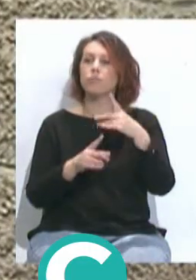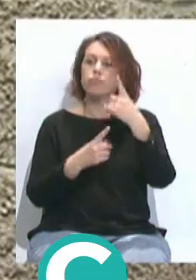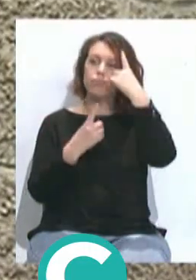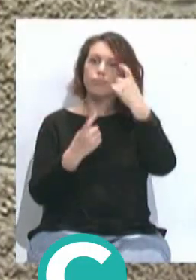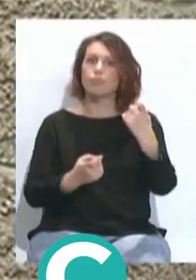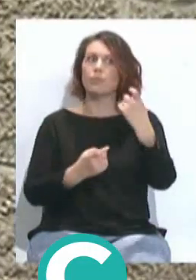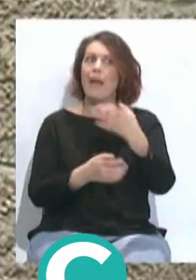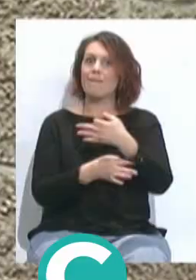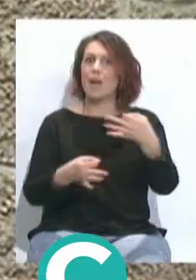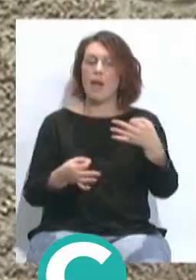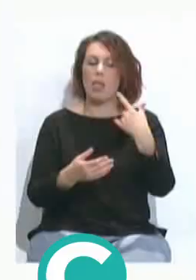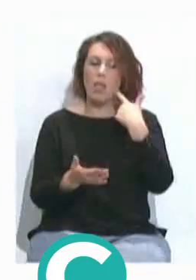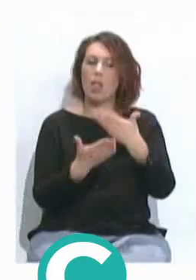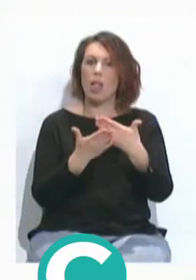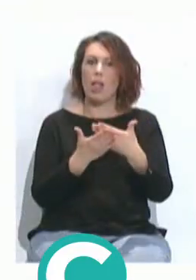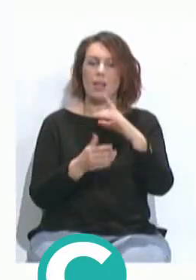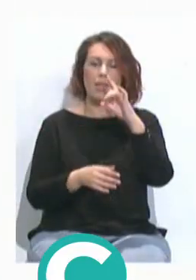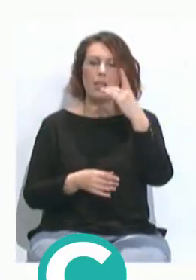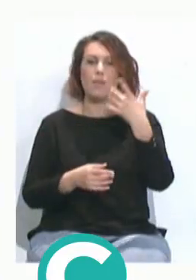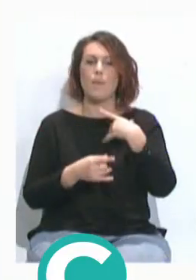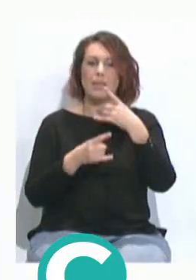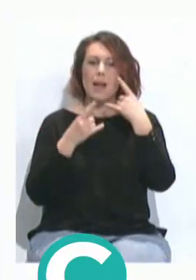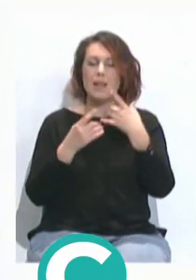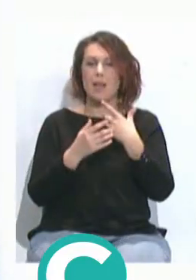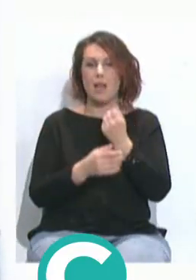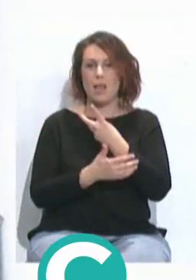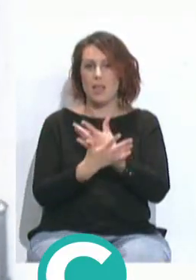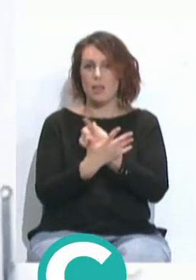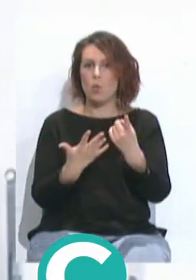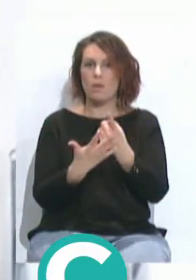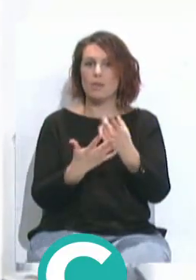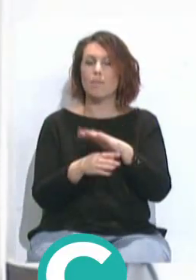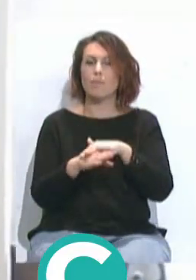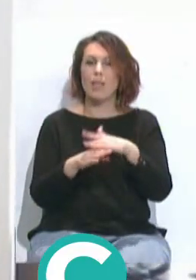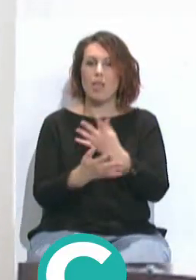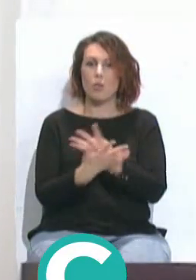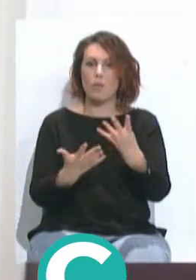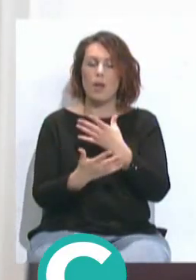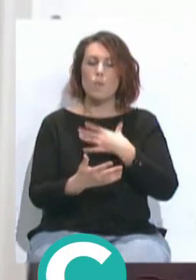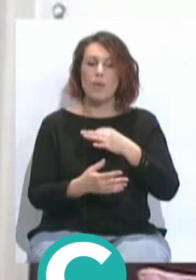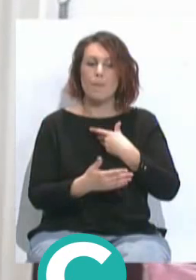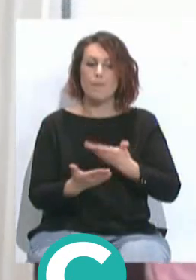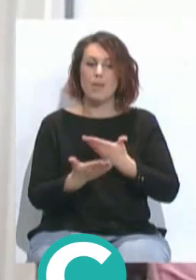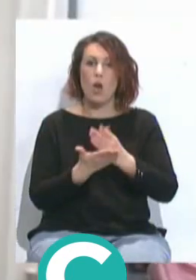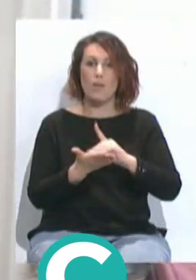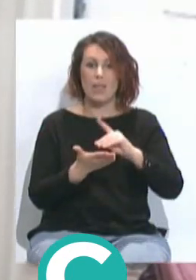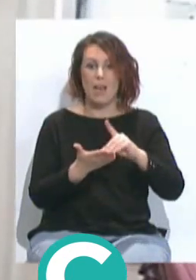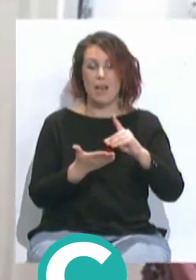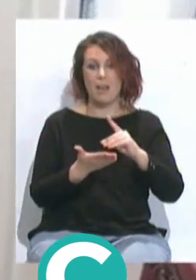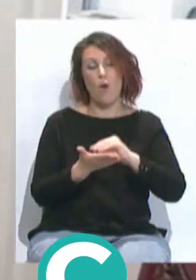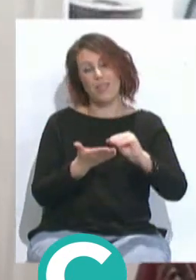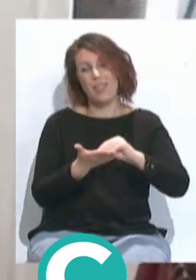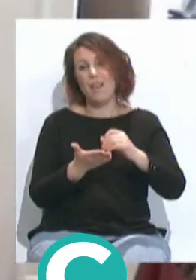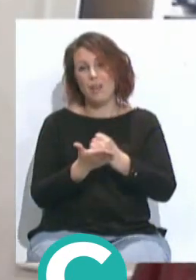recordado la eficacia demostrada por la iniciativa Mascarilla 19 que podían solicitar en las oficinas de farmacia a las mujeres que se